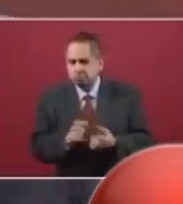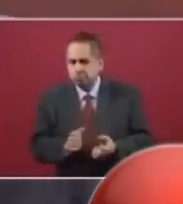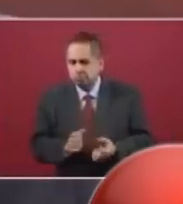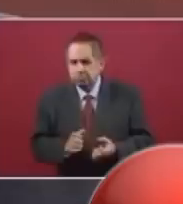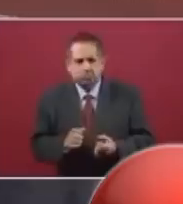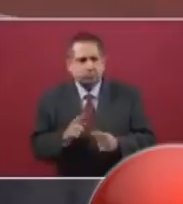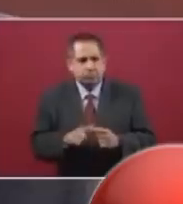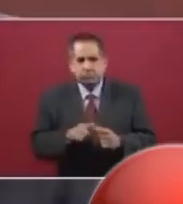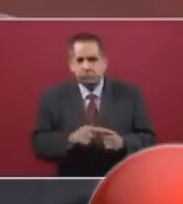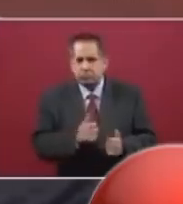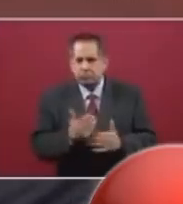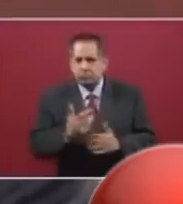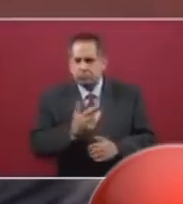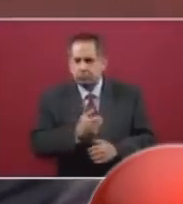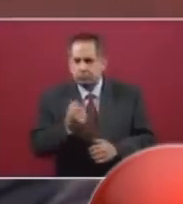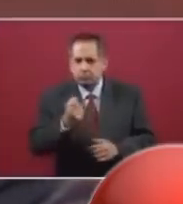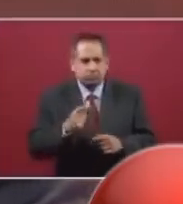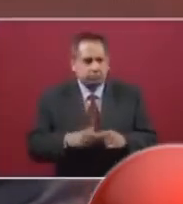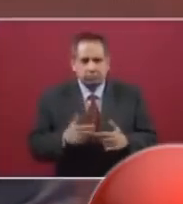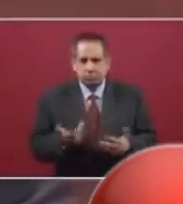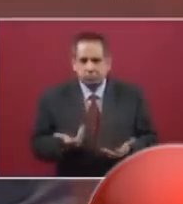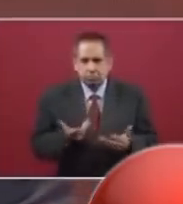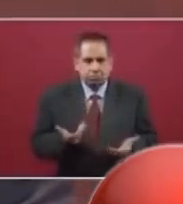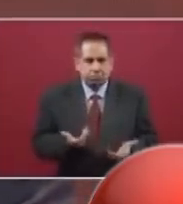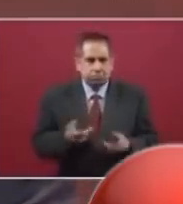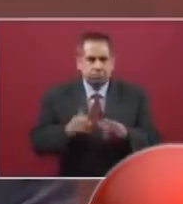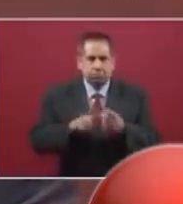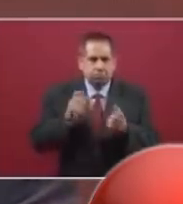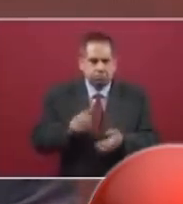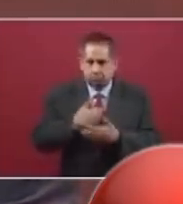dónde quedan las cosas que se